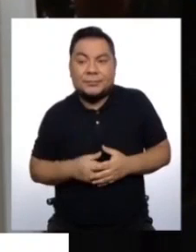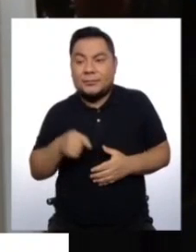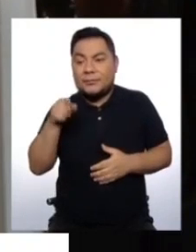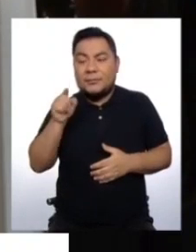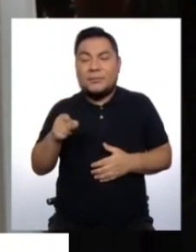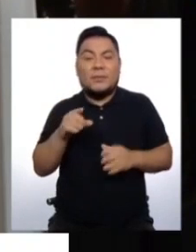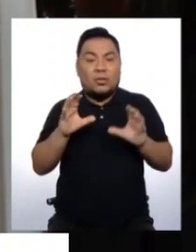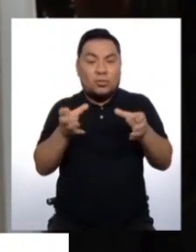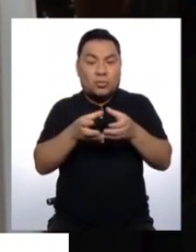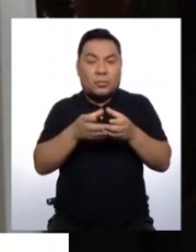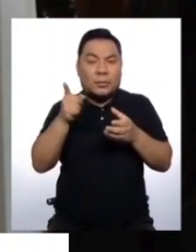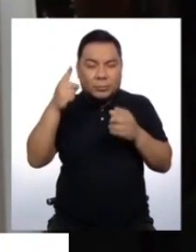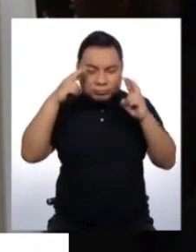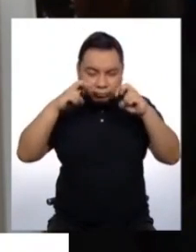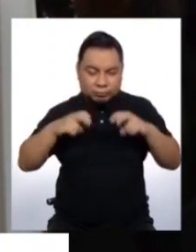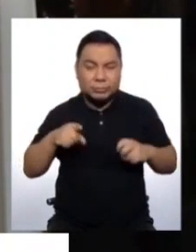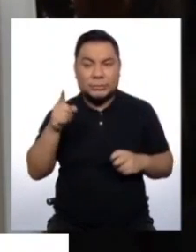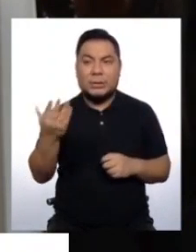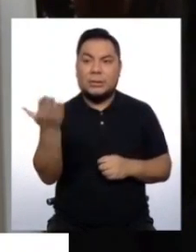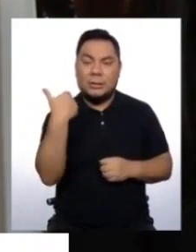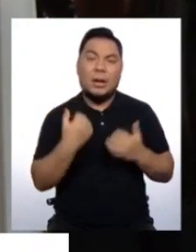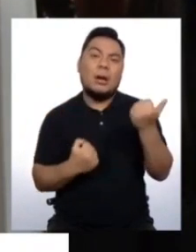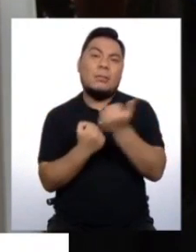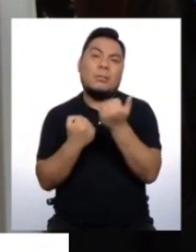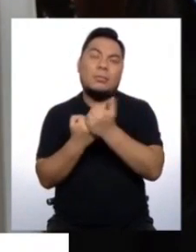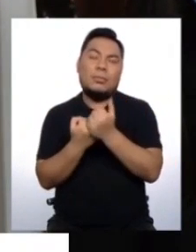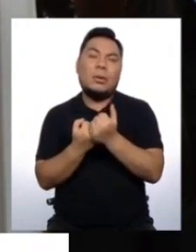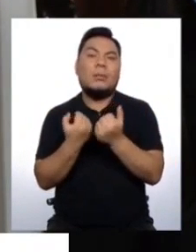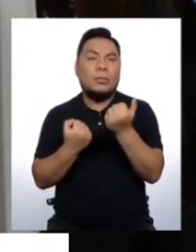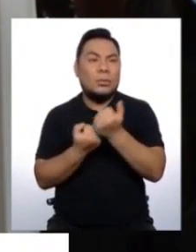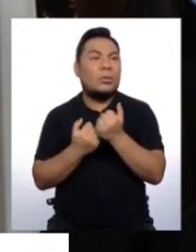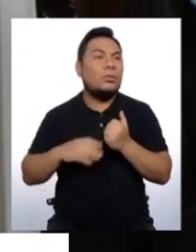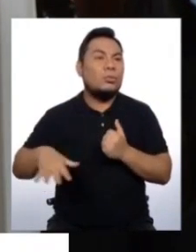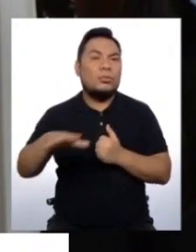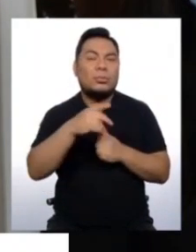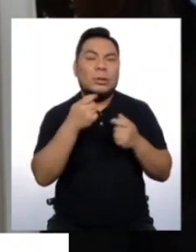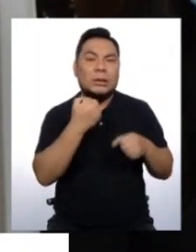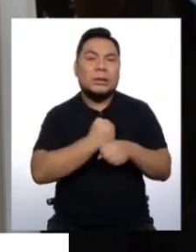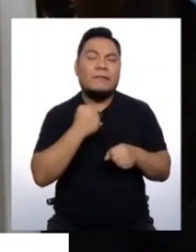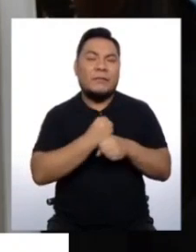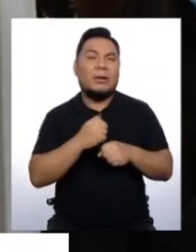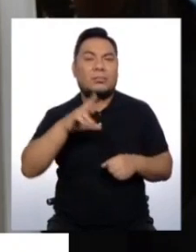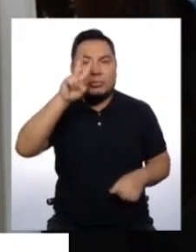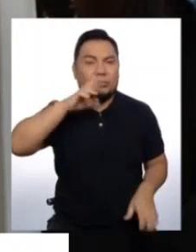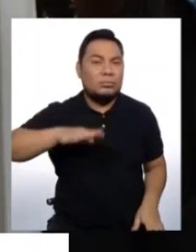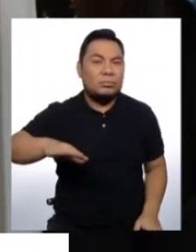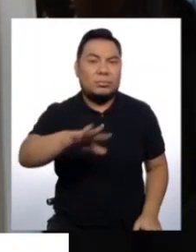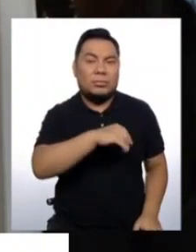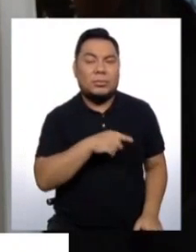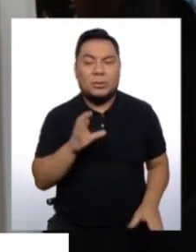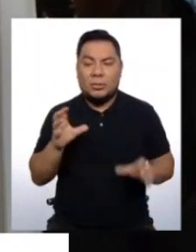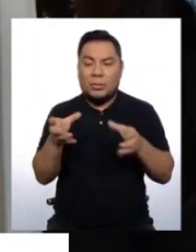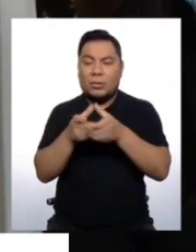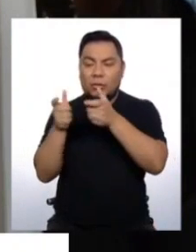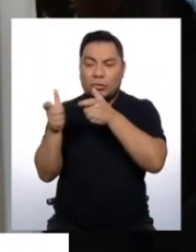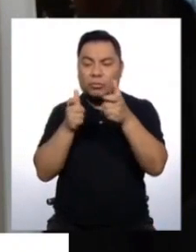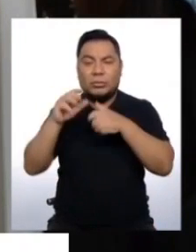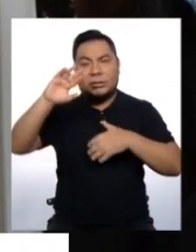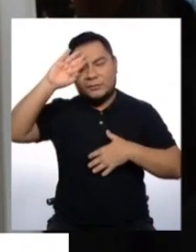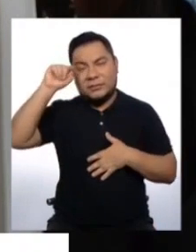de prospectiva fue convocado para apoyar los esfuerzos nacionales, institucionales del Centro de Control de